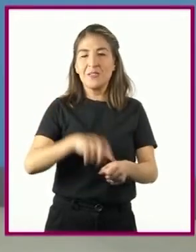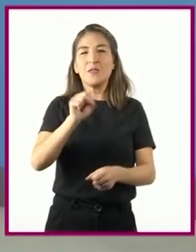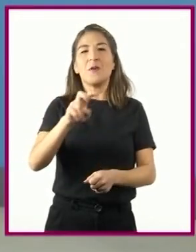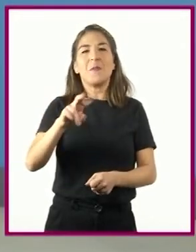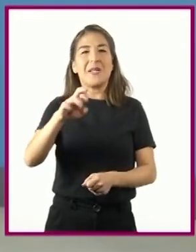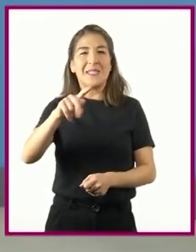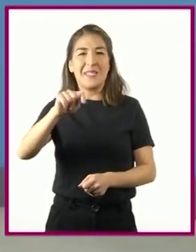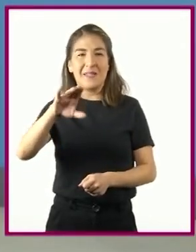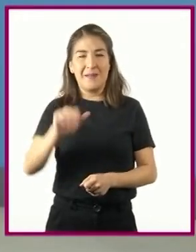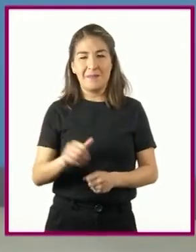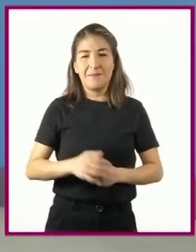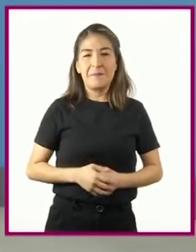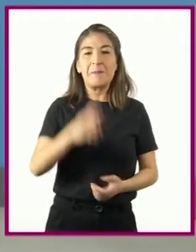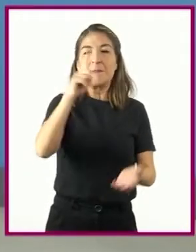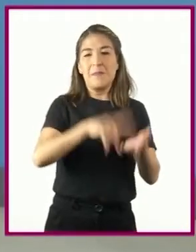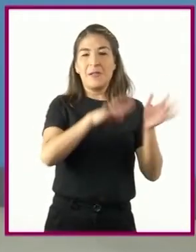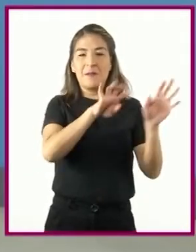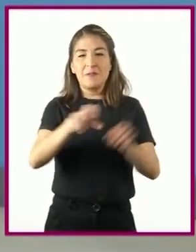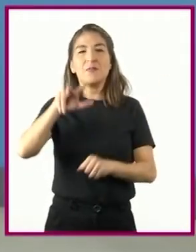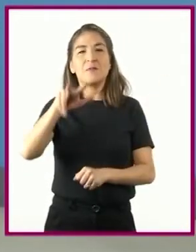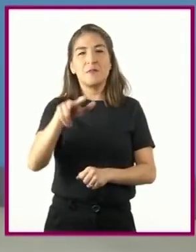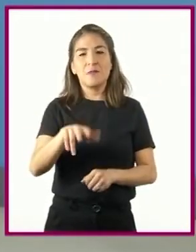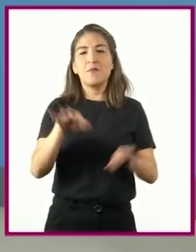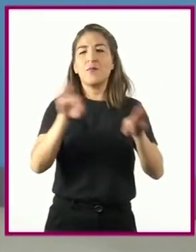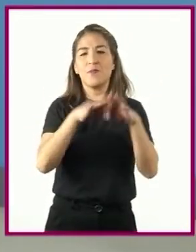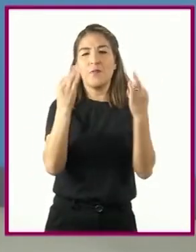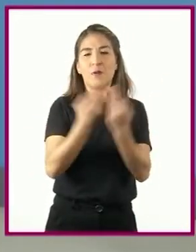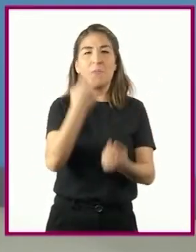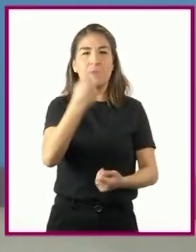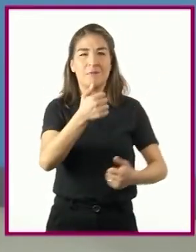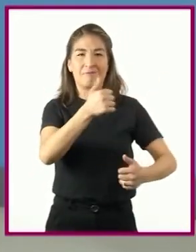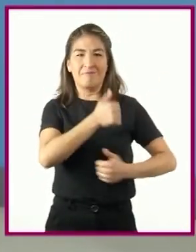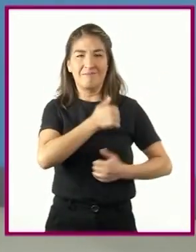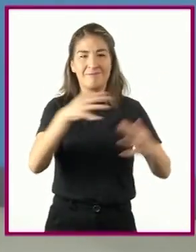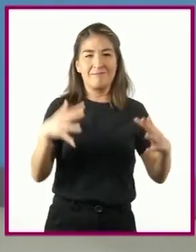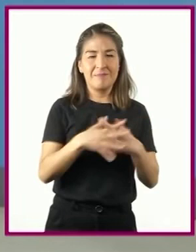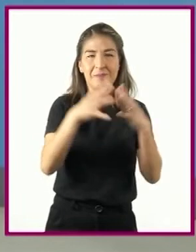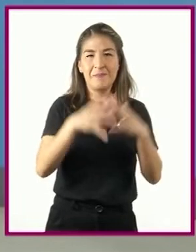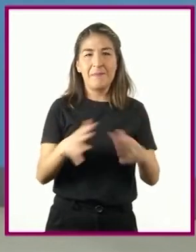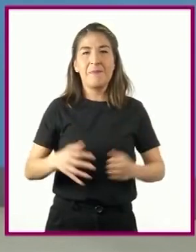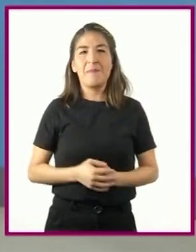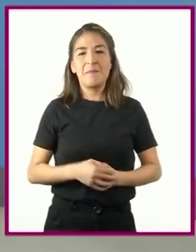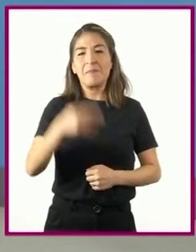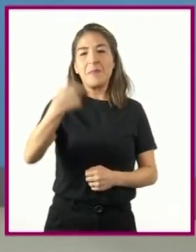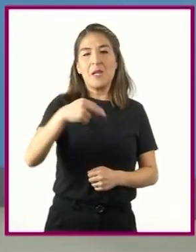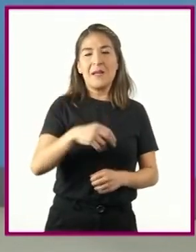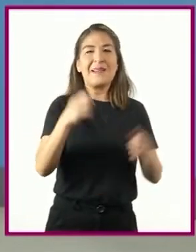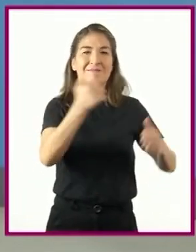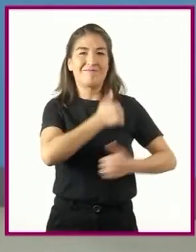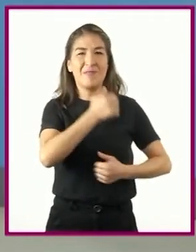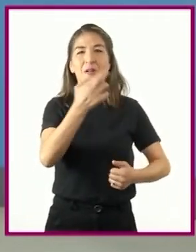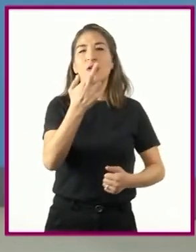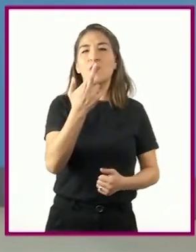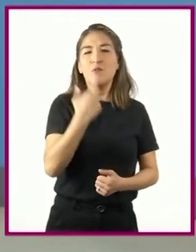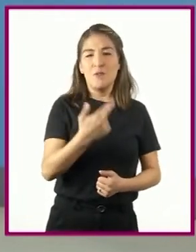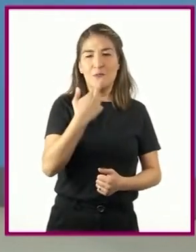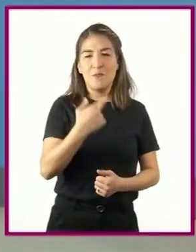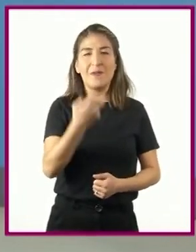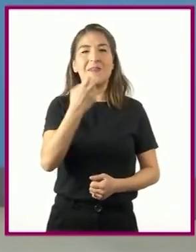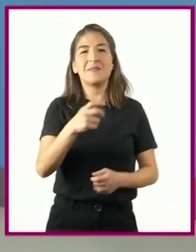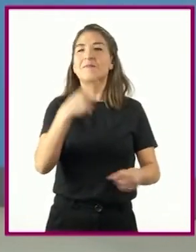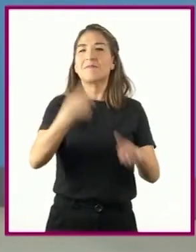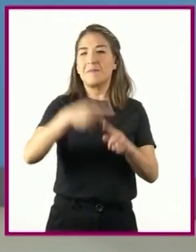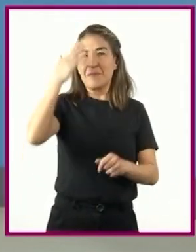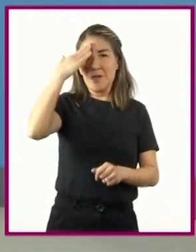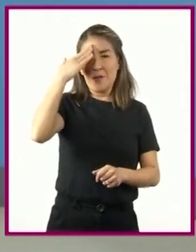En 1918 se formaron 2 ejércitos, el llamado Ejército Rojo, integrado por los